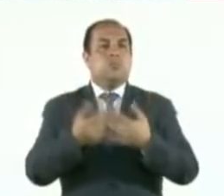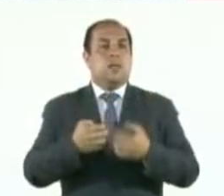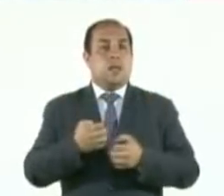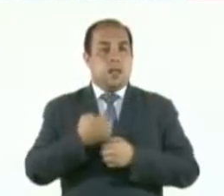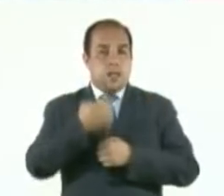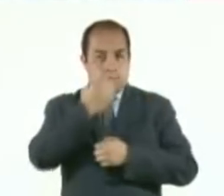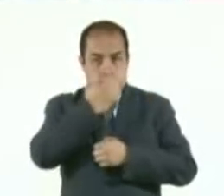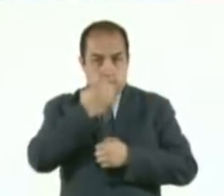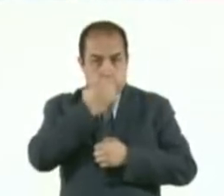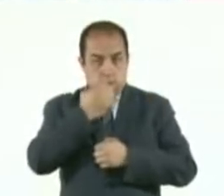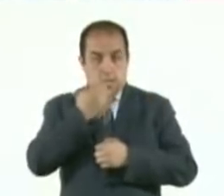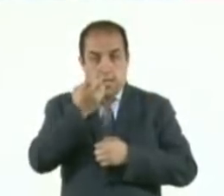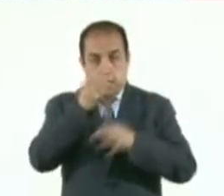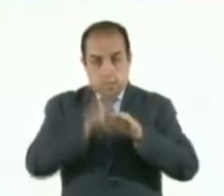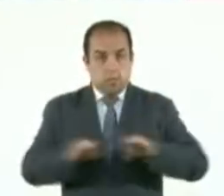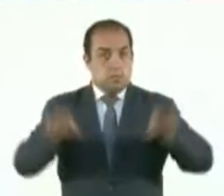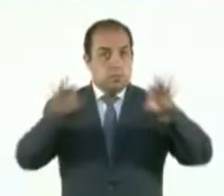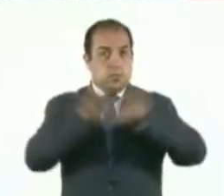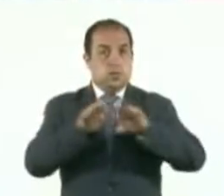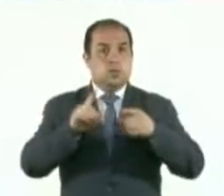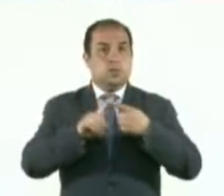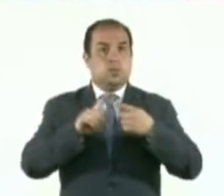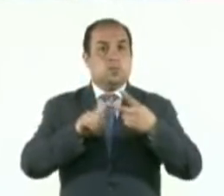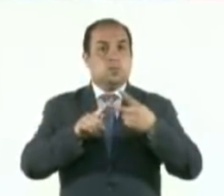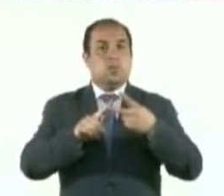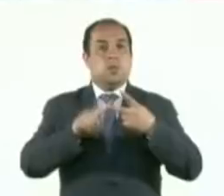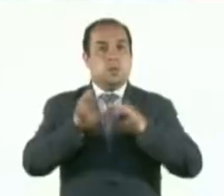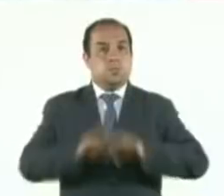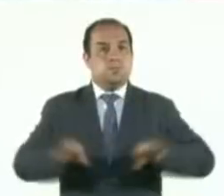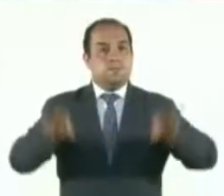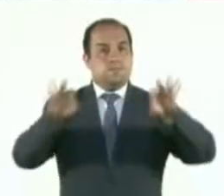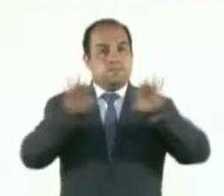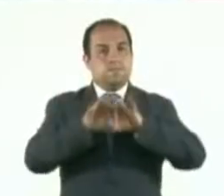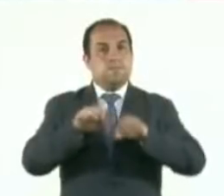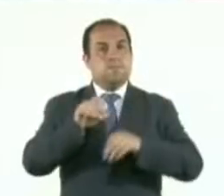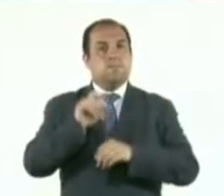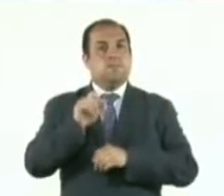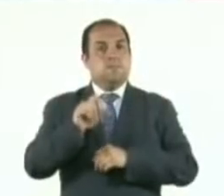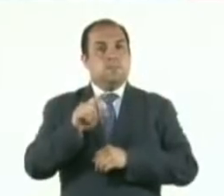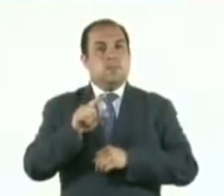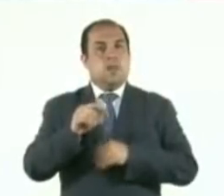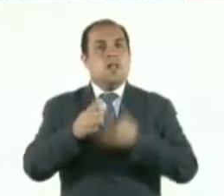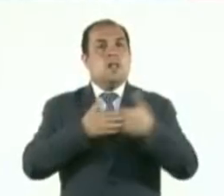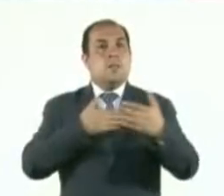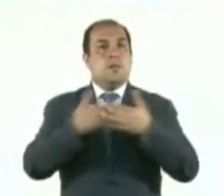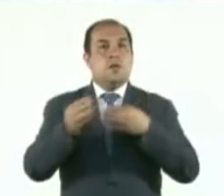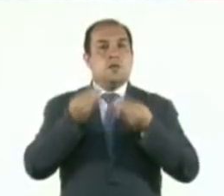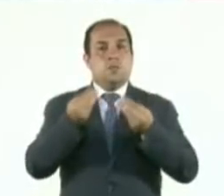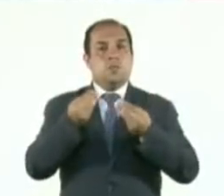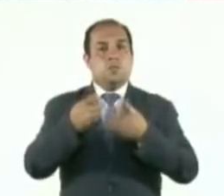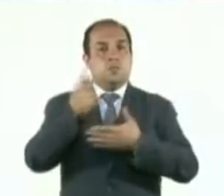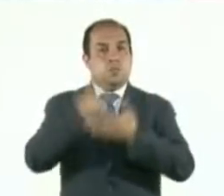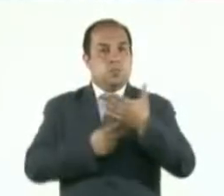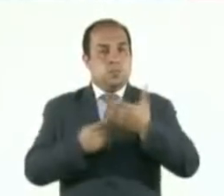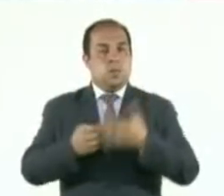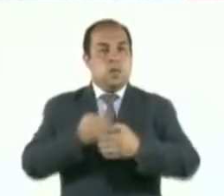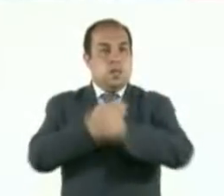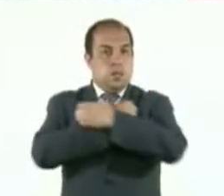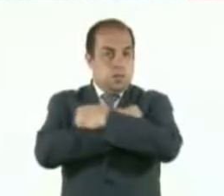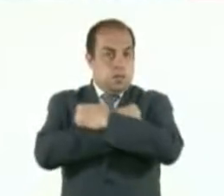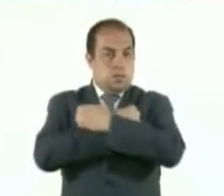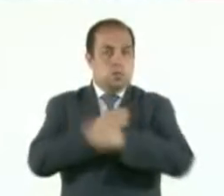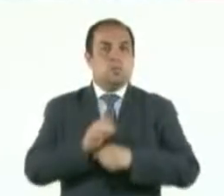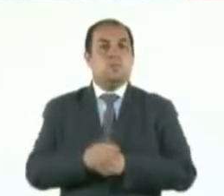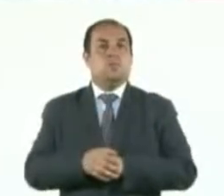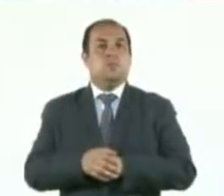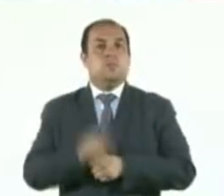algo fundamental y la otra cosa muy importante es la modernización pues en muchos programas educativos que también